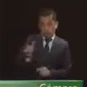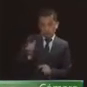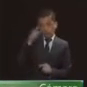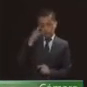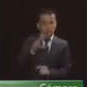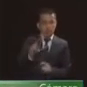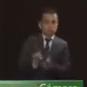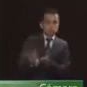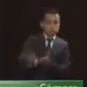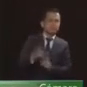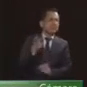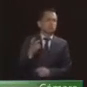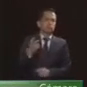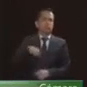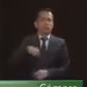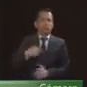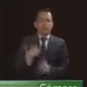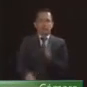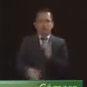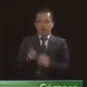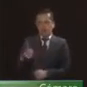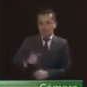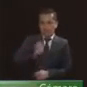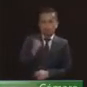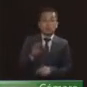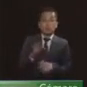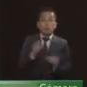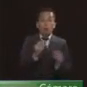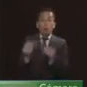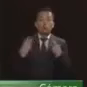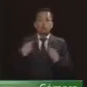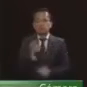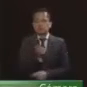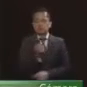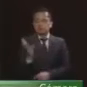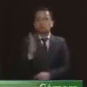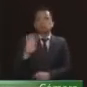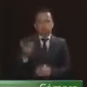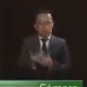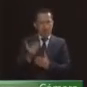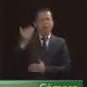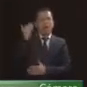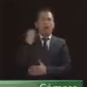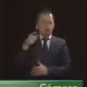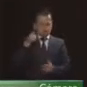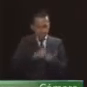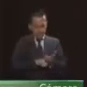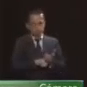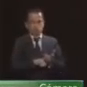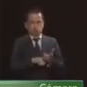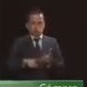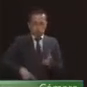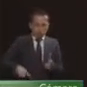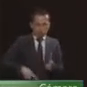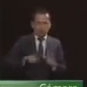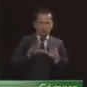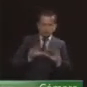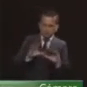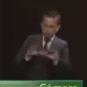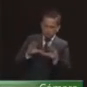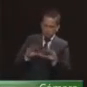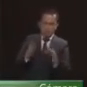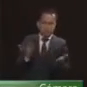ha sido formado en materia electoral por las instituciones del Estado mexicano.